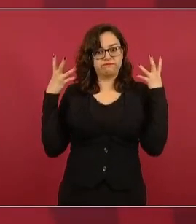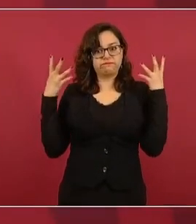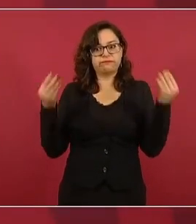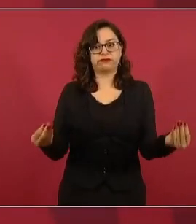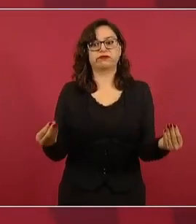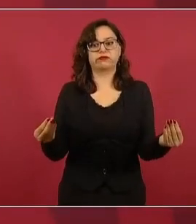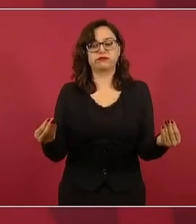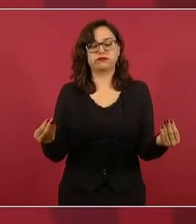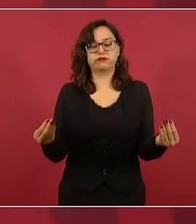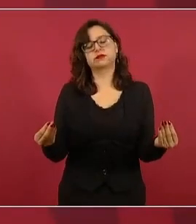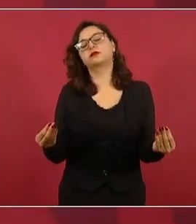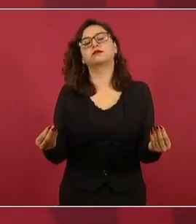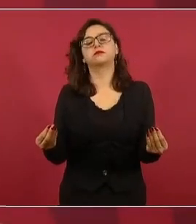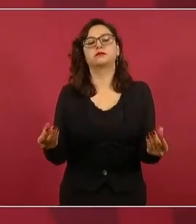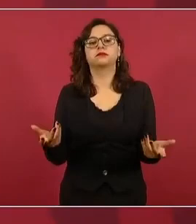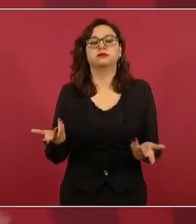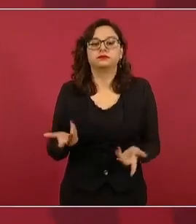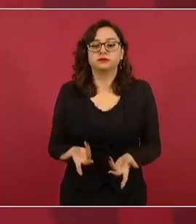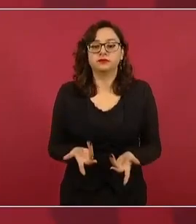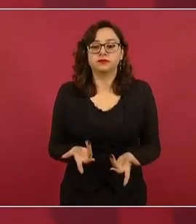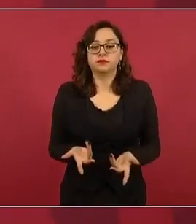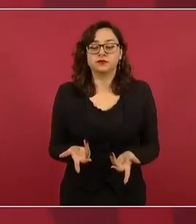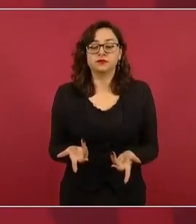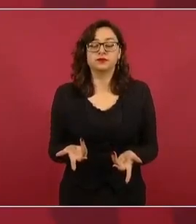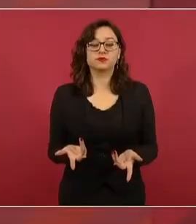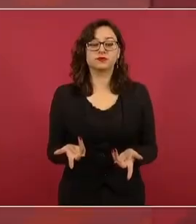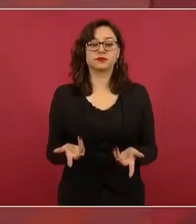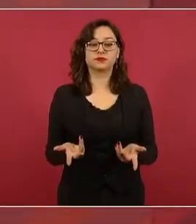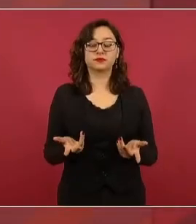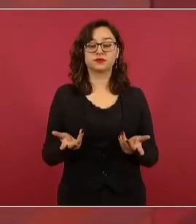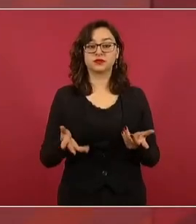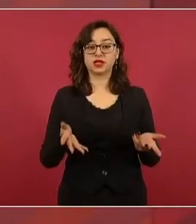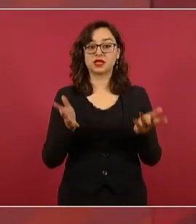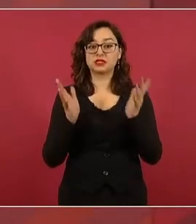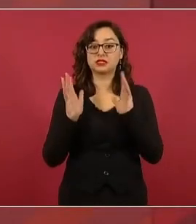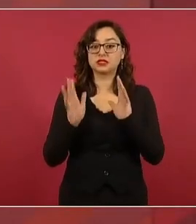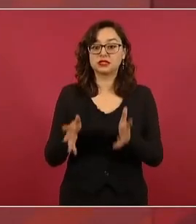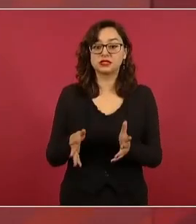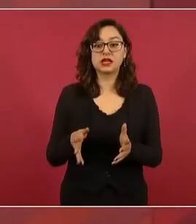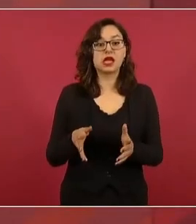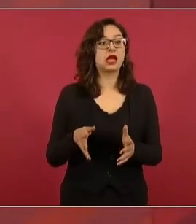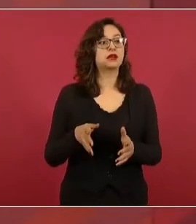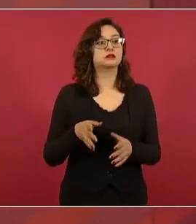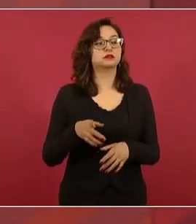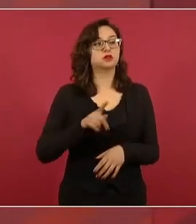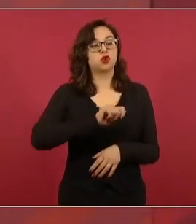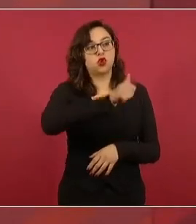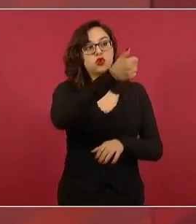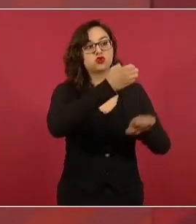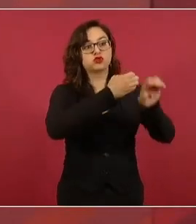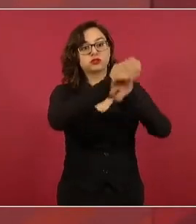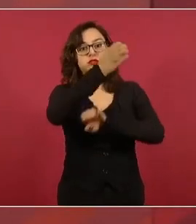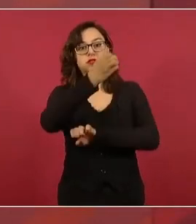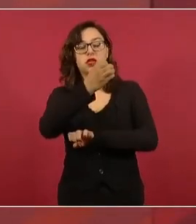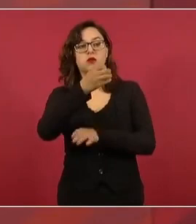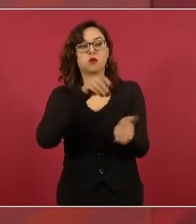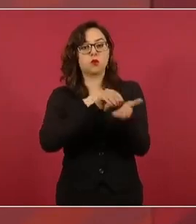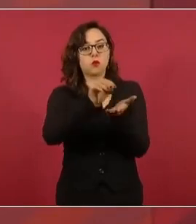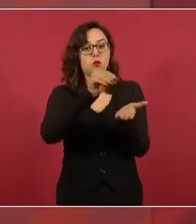que de comprar los cerdos del centro y otros estados del